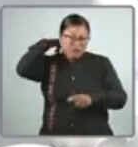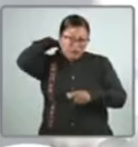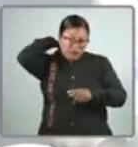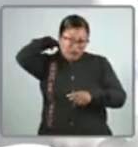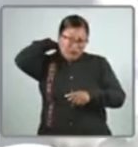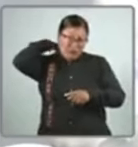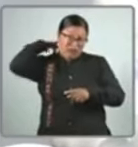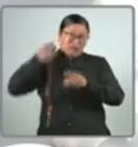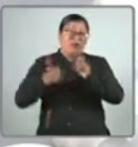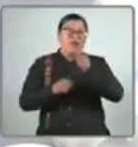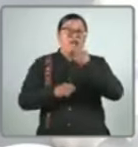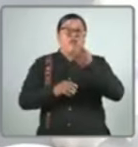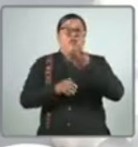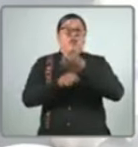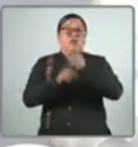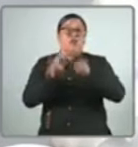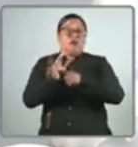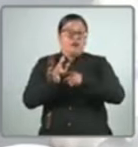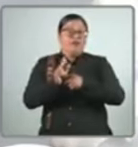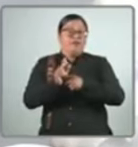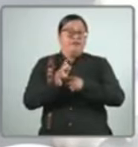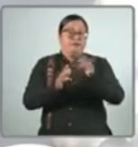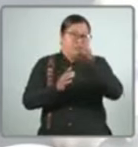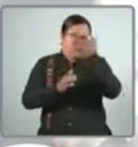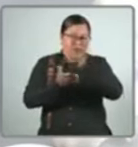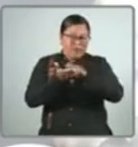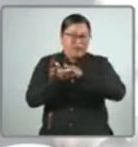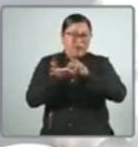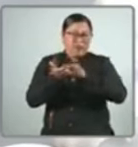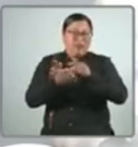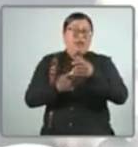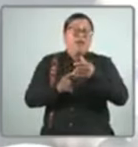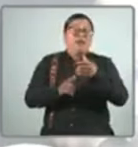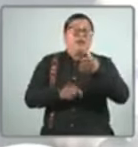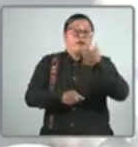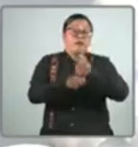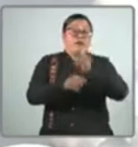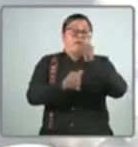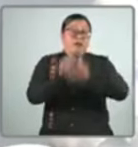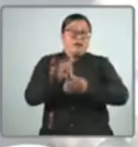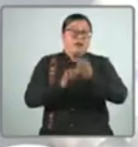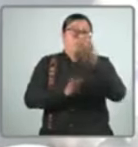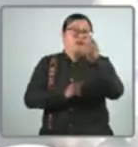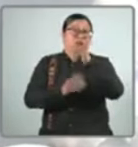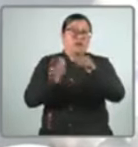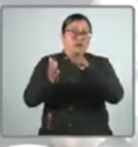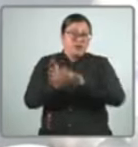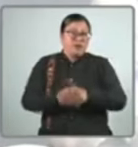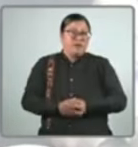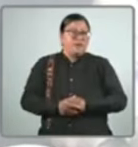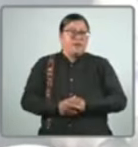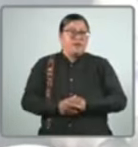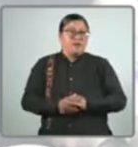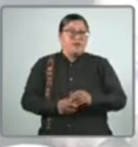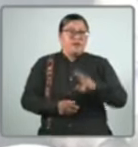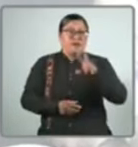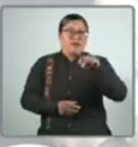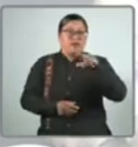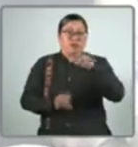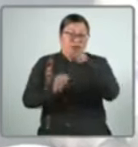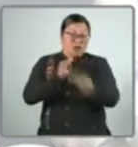rato, estamos en cuarto lugar en alfabetismo. Sin primaria terminada, estamos en noveno lugar, ¿sí? No en